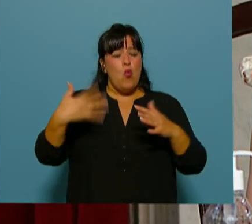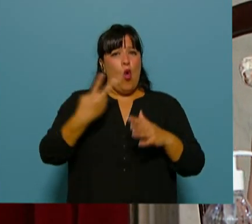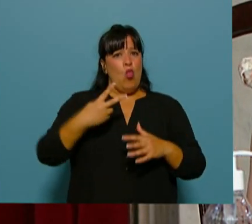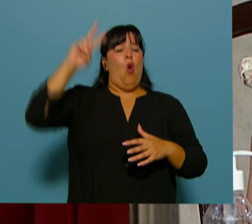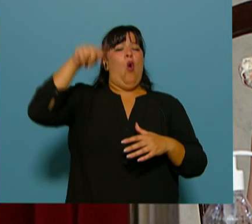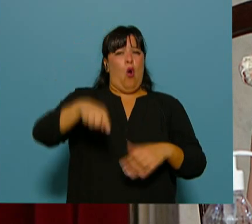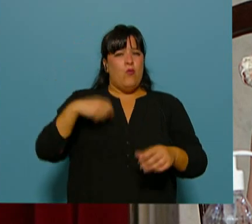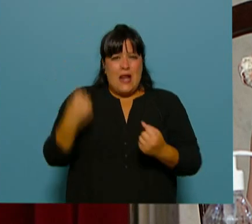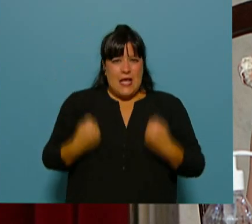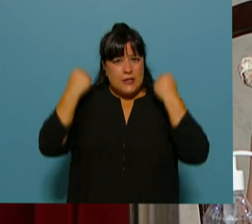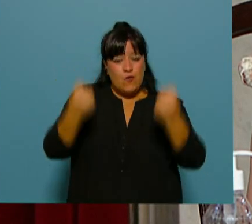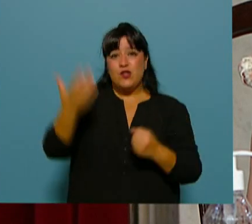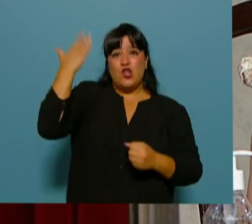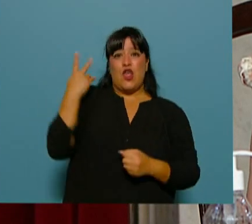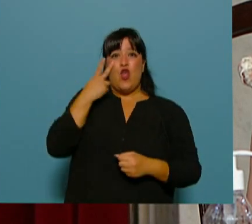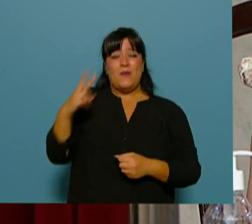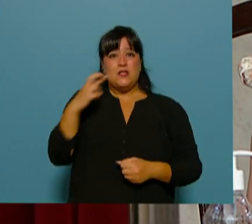esfuerzos destinados en 2019.